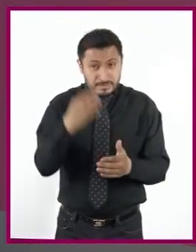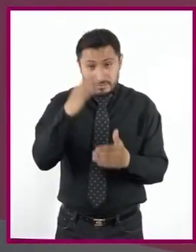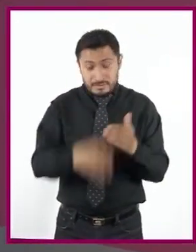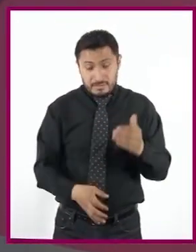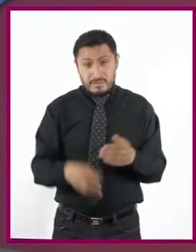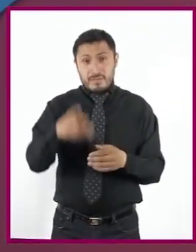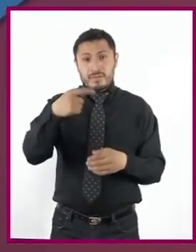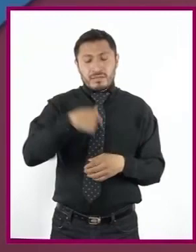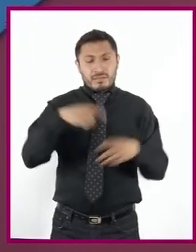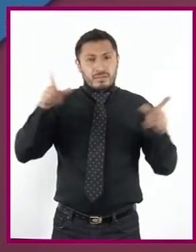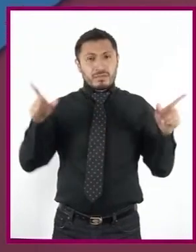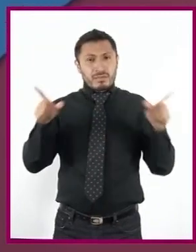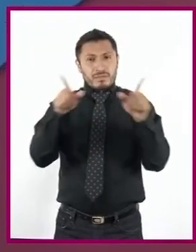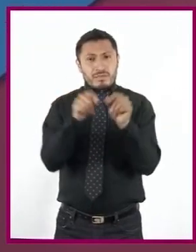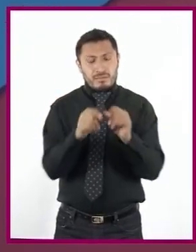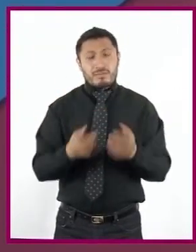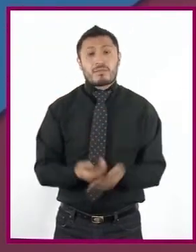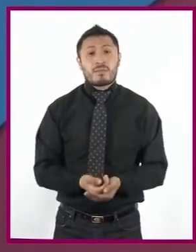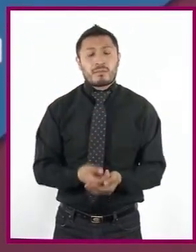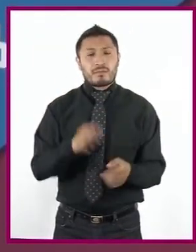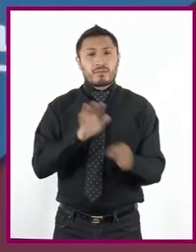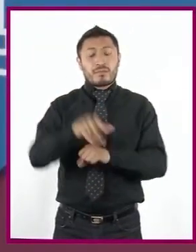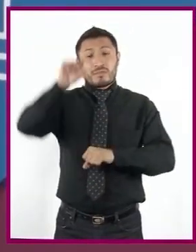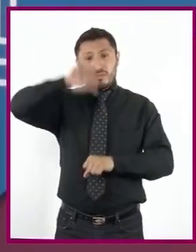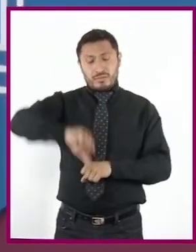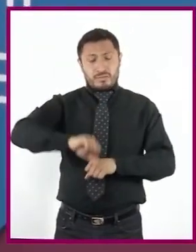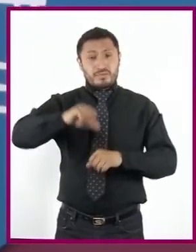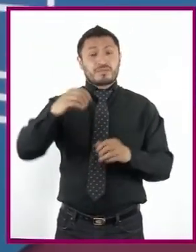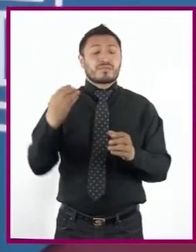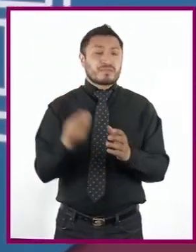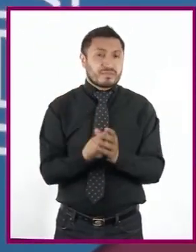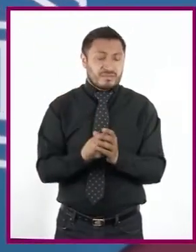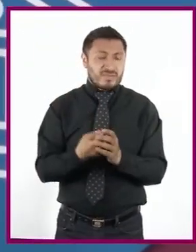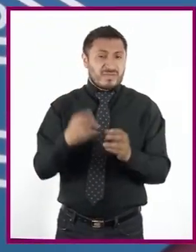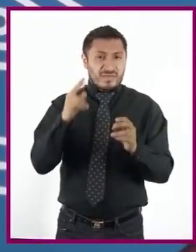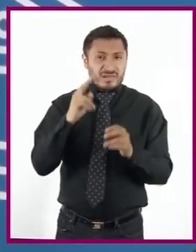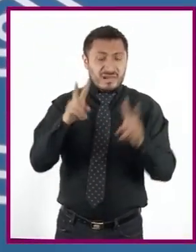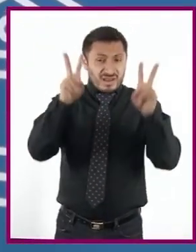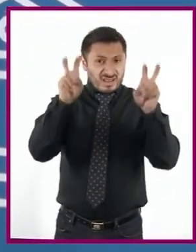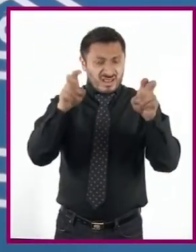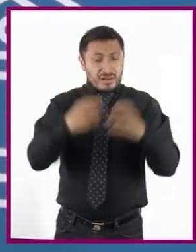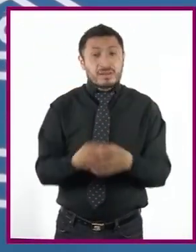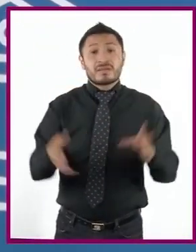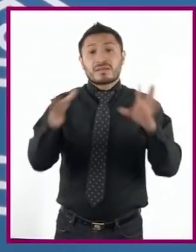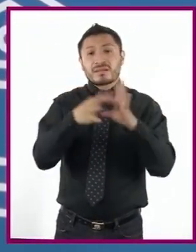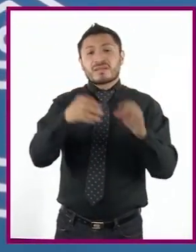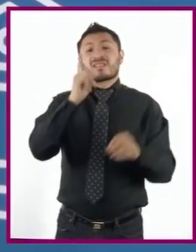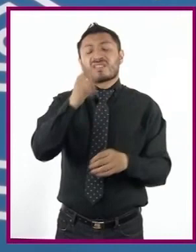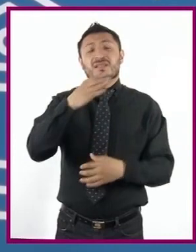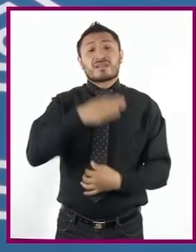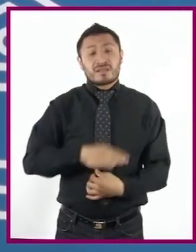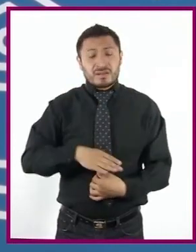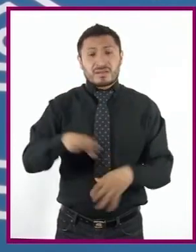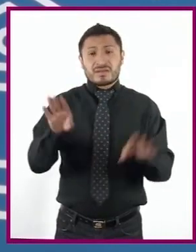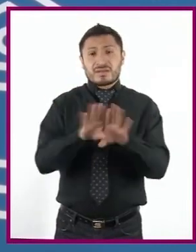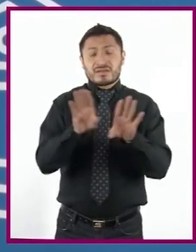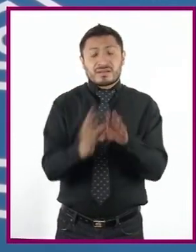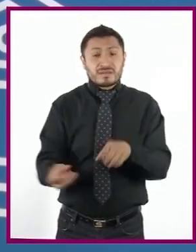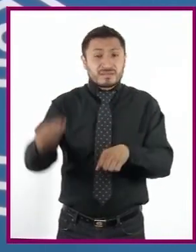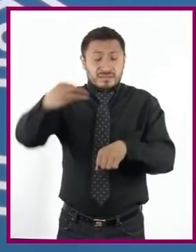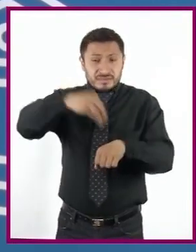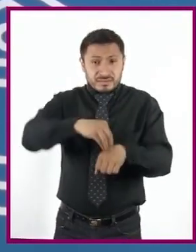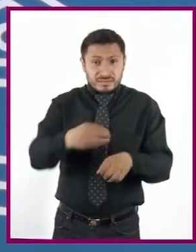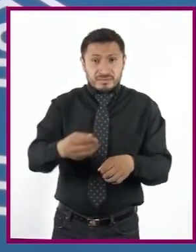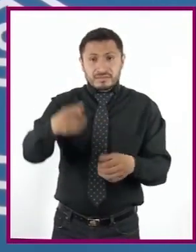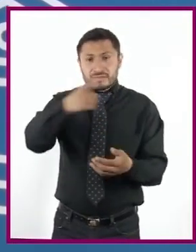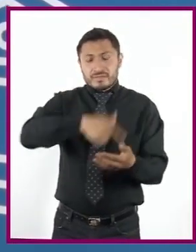una recapitulación de lo que vimos en esta sesión. Explicamos qué es la justicia y cómo se imparte